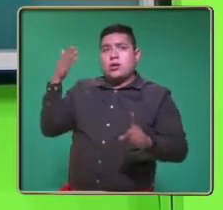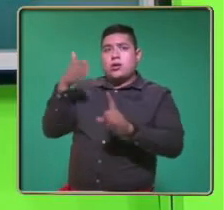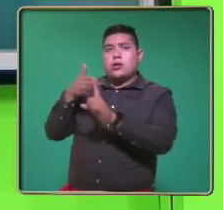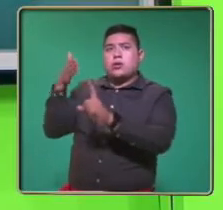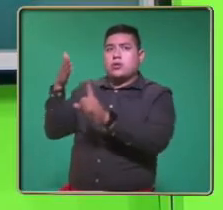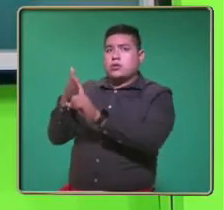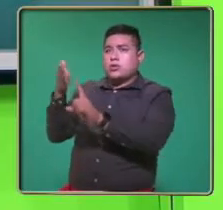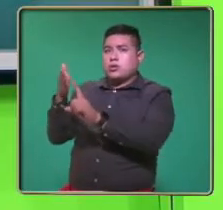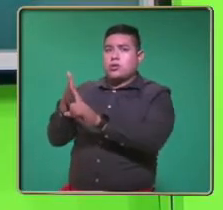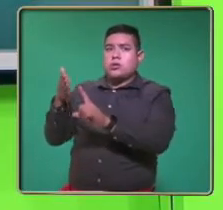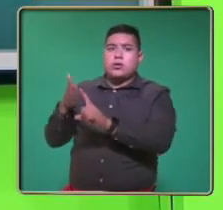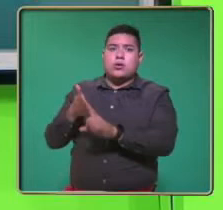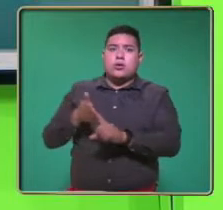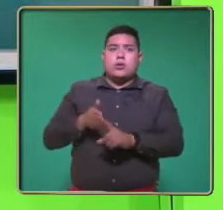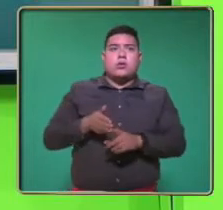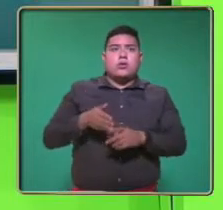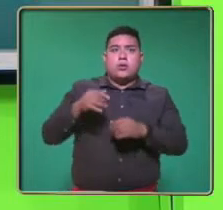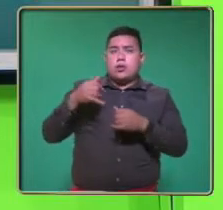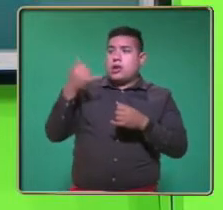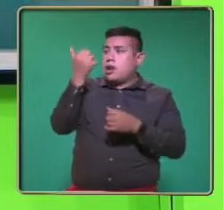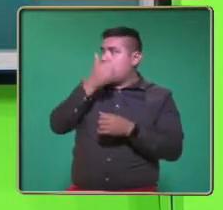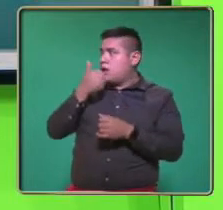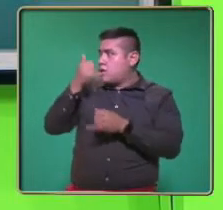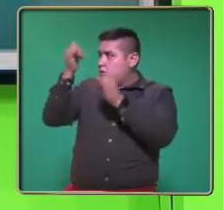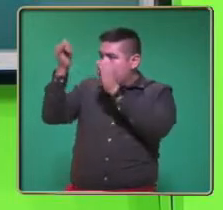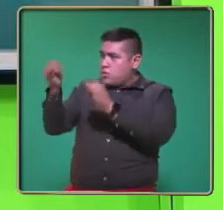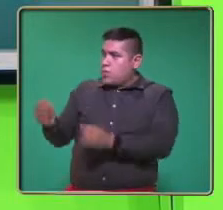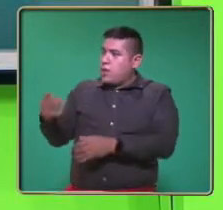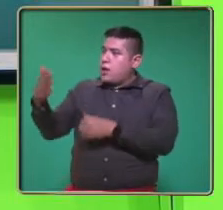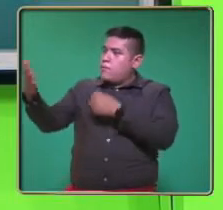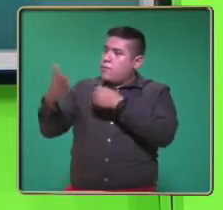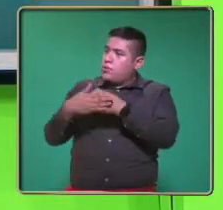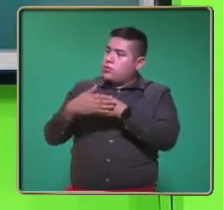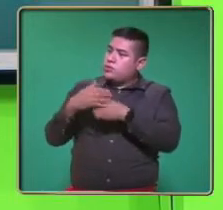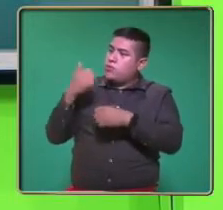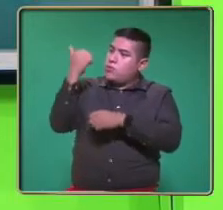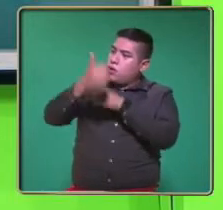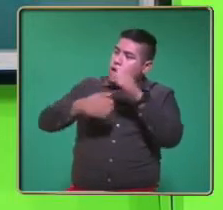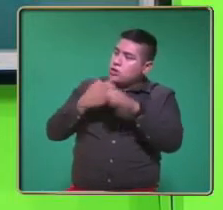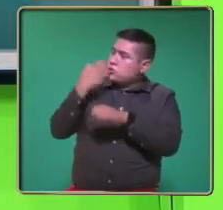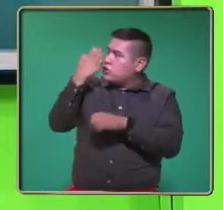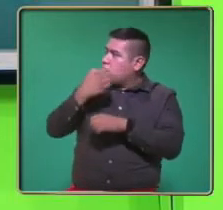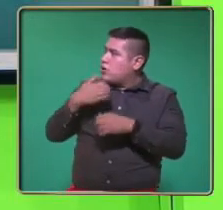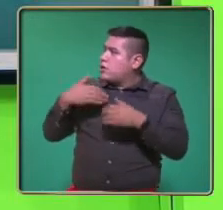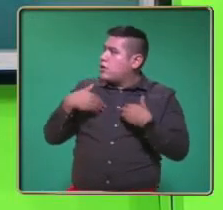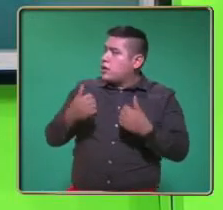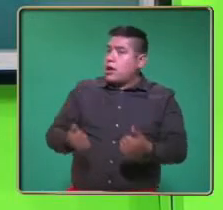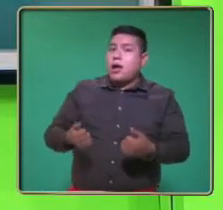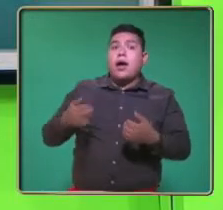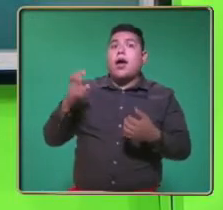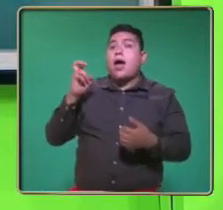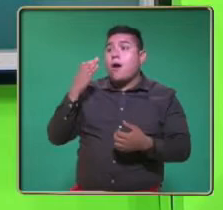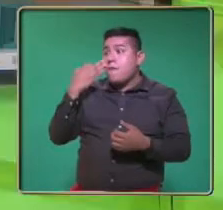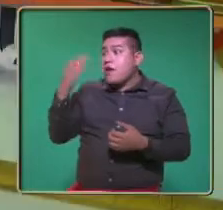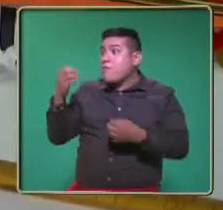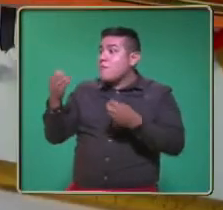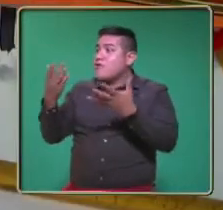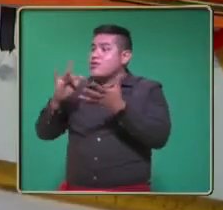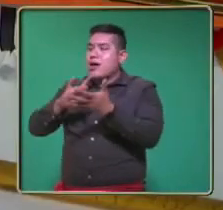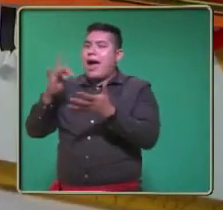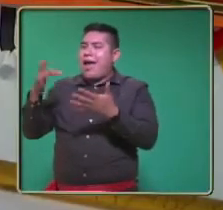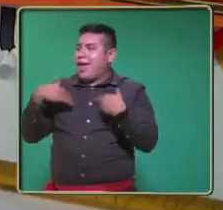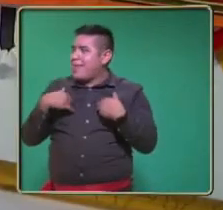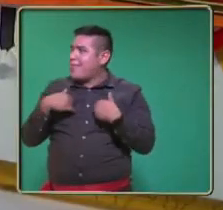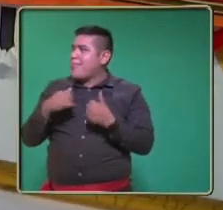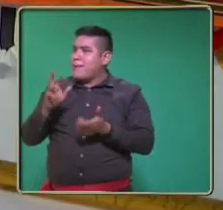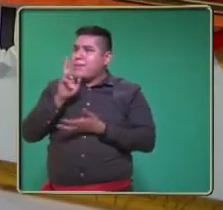lograr, tomando así un perfil del alumno para el siguiente ciclo. Muy bien, maestra. Ay, fíjate, muchísimas gracias, porque eso ya me quedó un